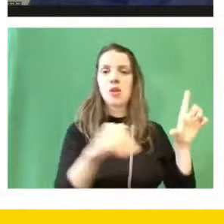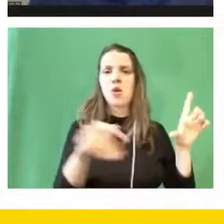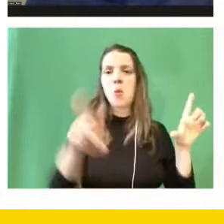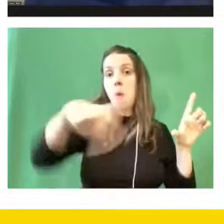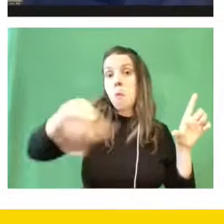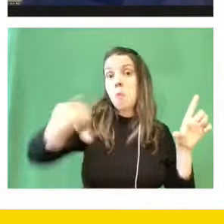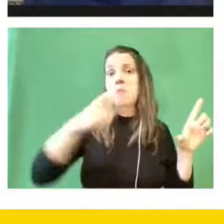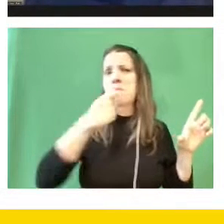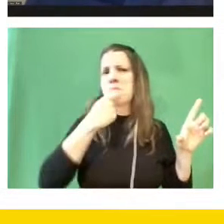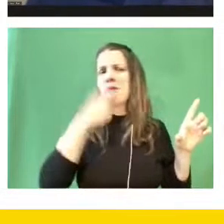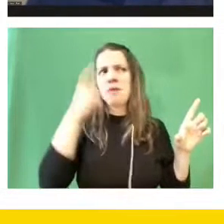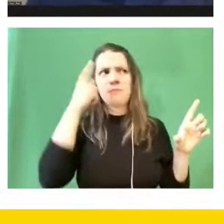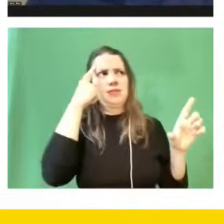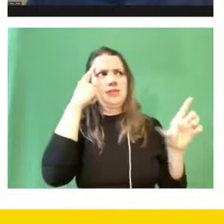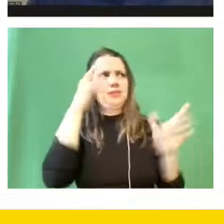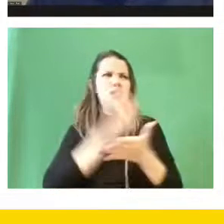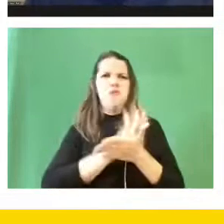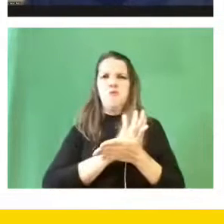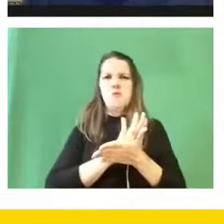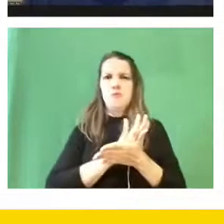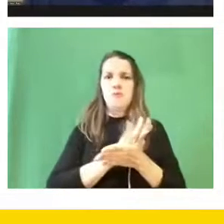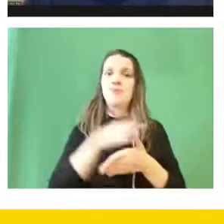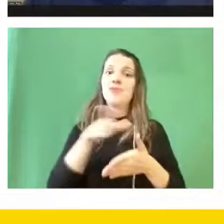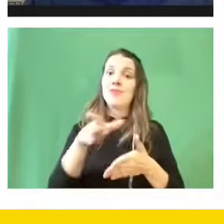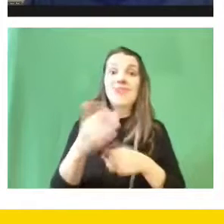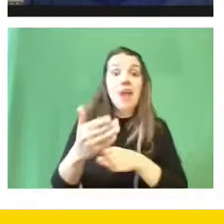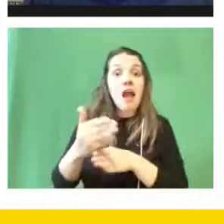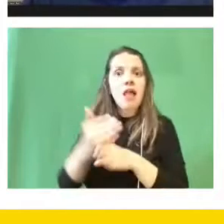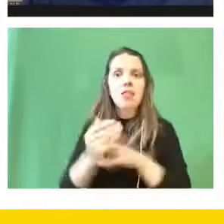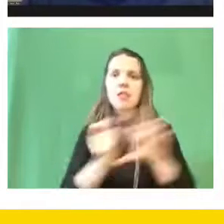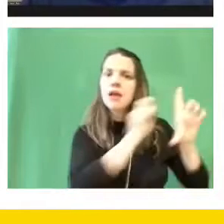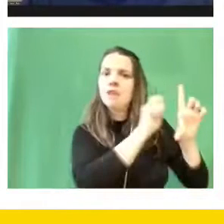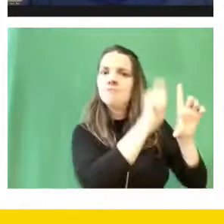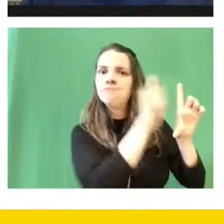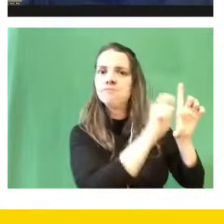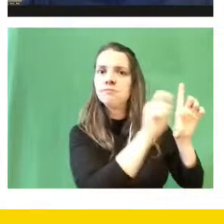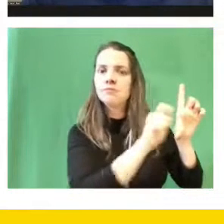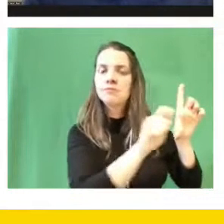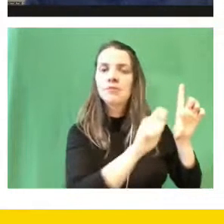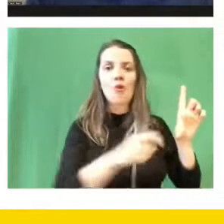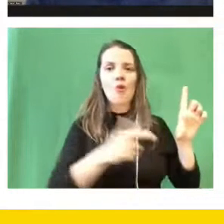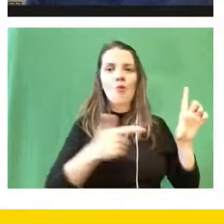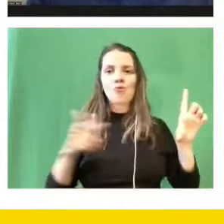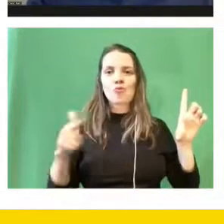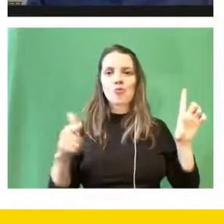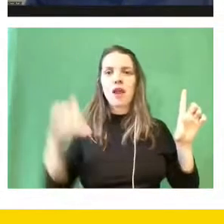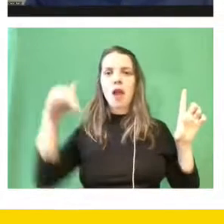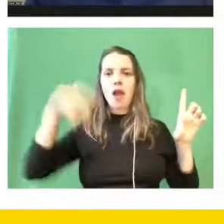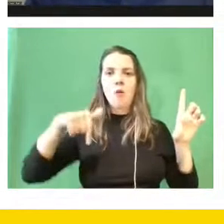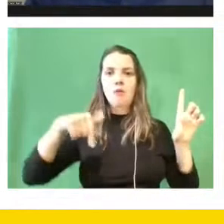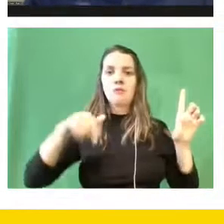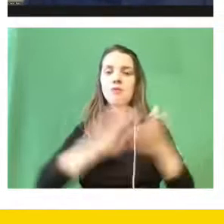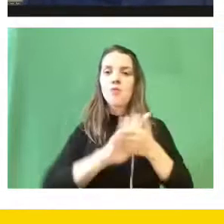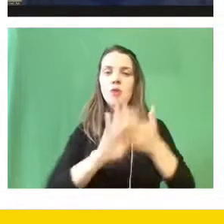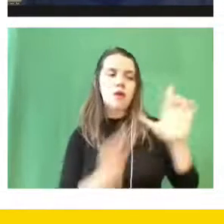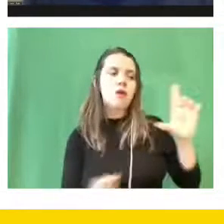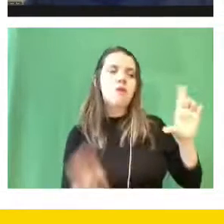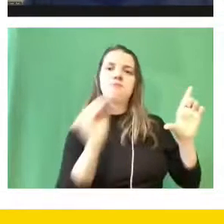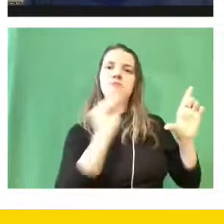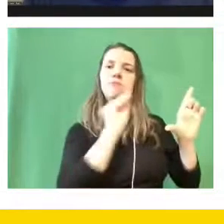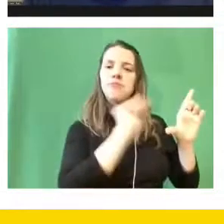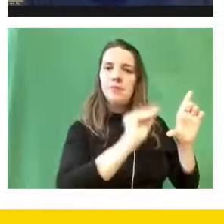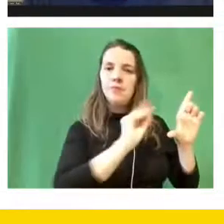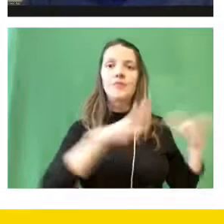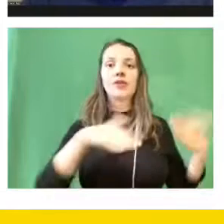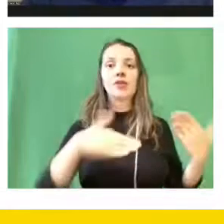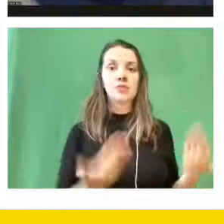esto no estaba escrito acá. Entonces ahora lo que tenemos es un instrumento que va a obligar a los propietarios o a las